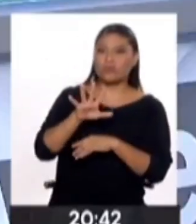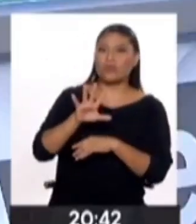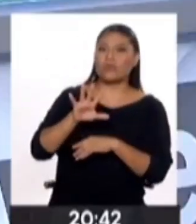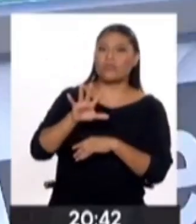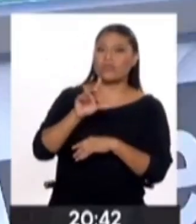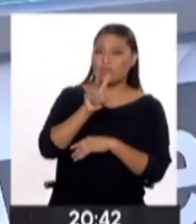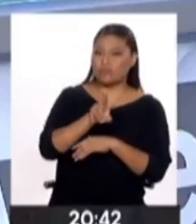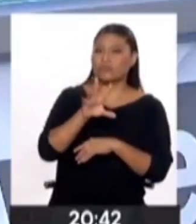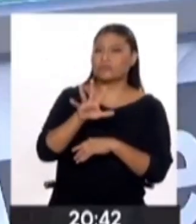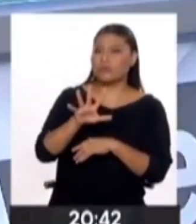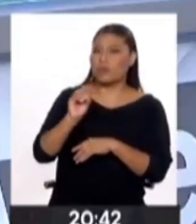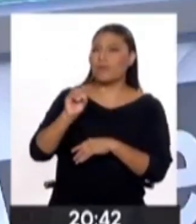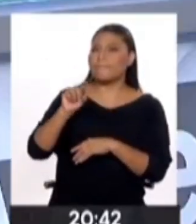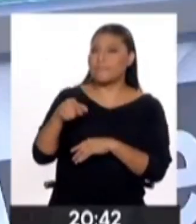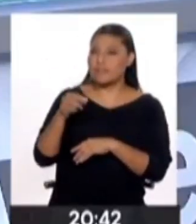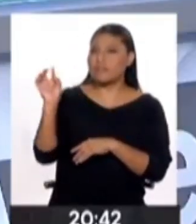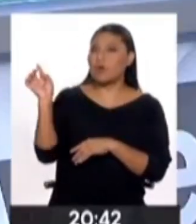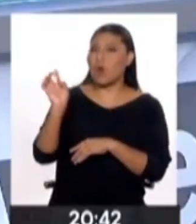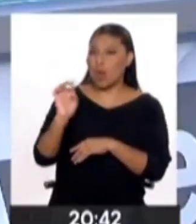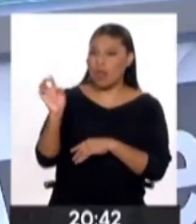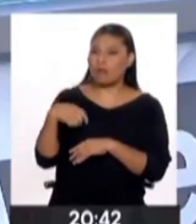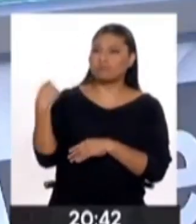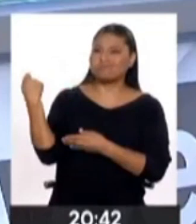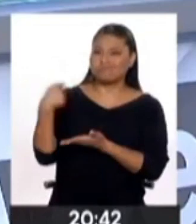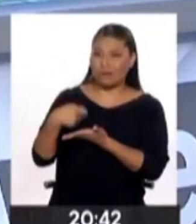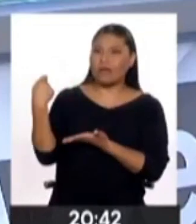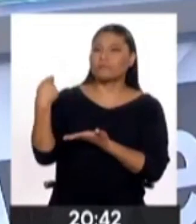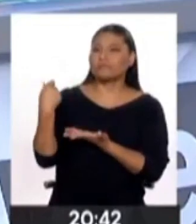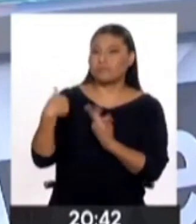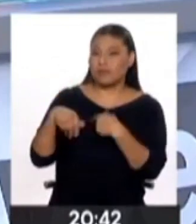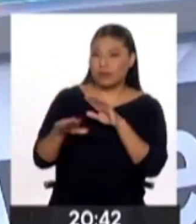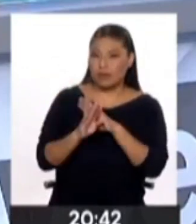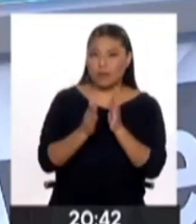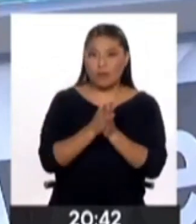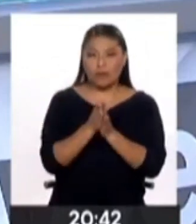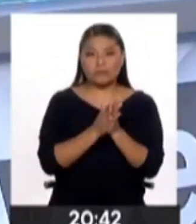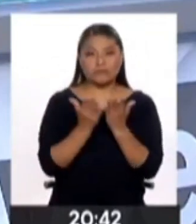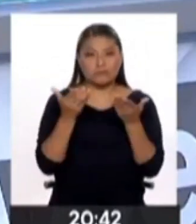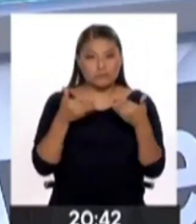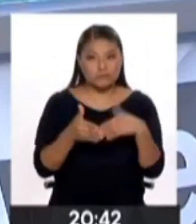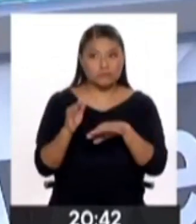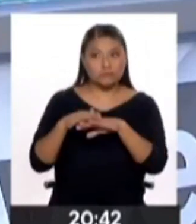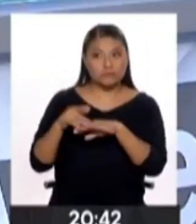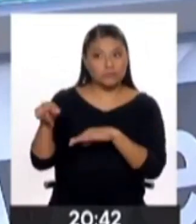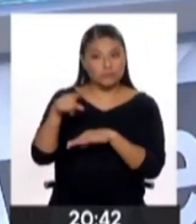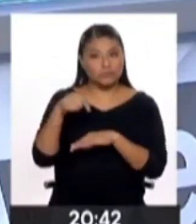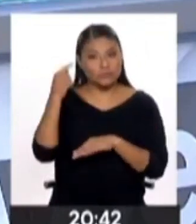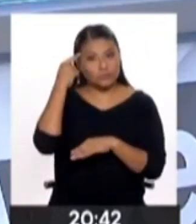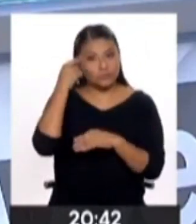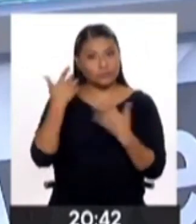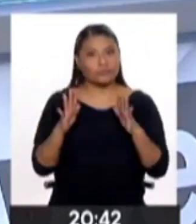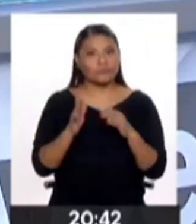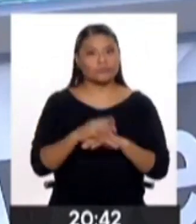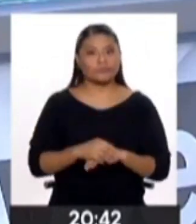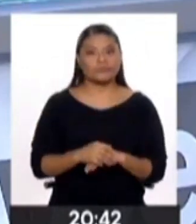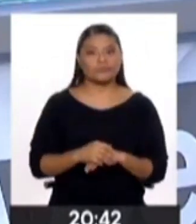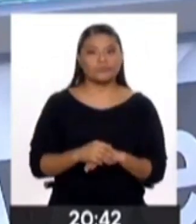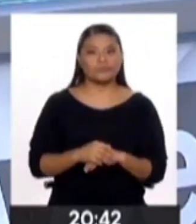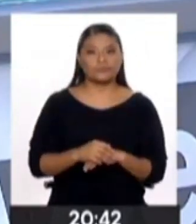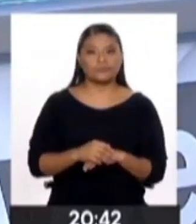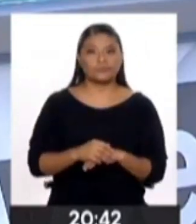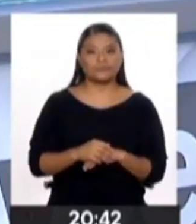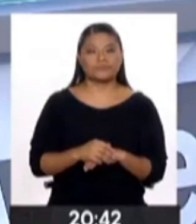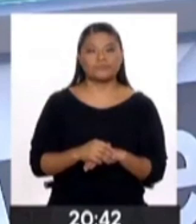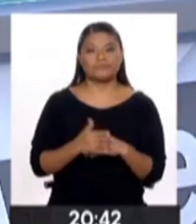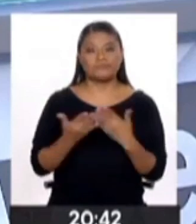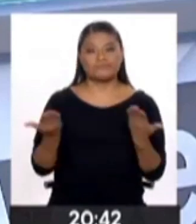¿no? $250,000. Y eso es lo que sorprende, que pese a que es un ticket millonario, aparentemente exclusivo, no se salvan de